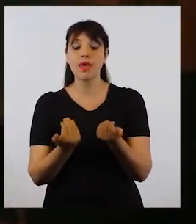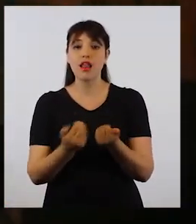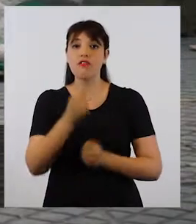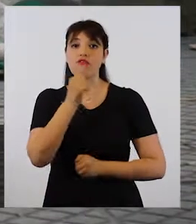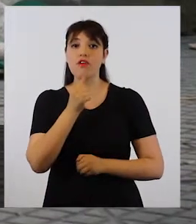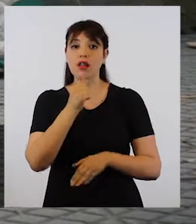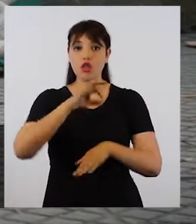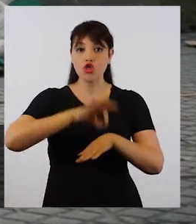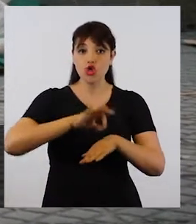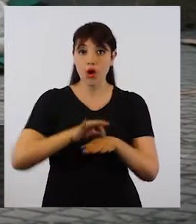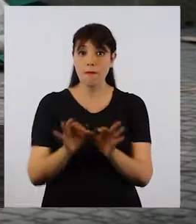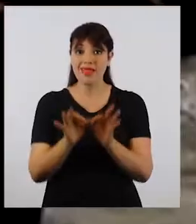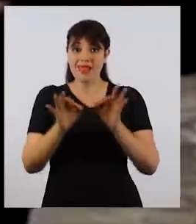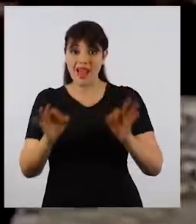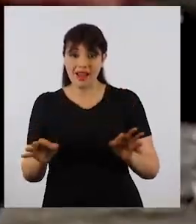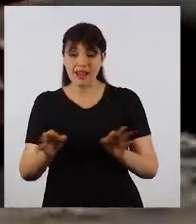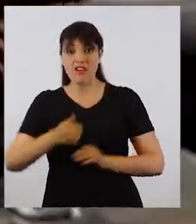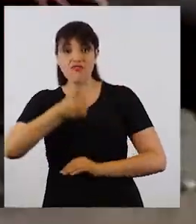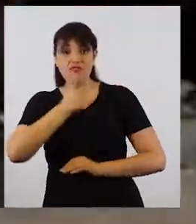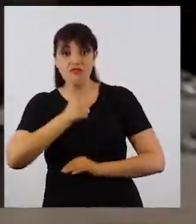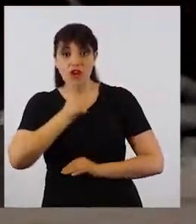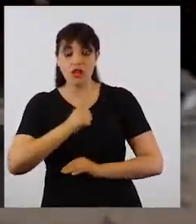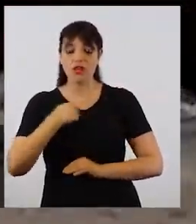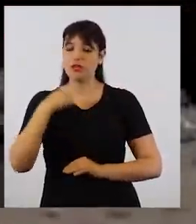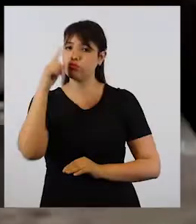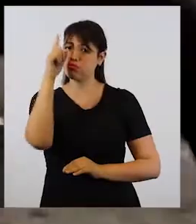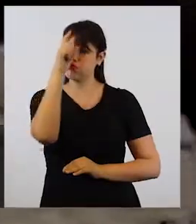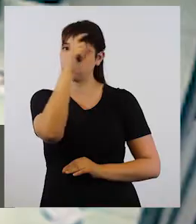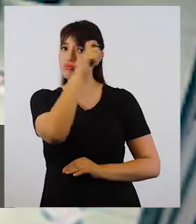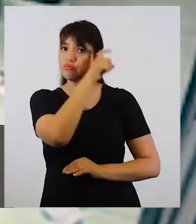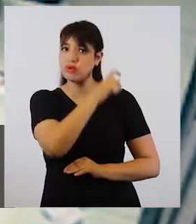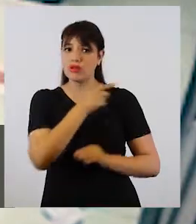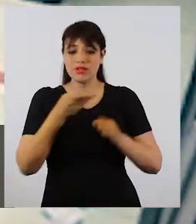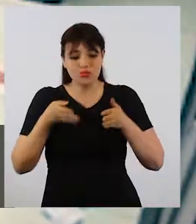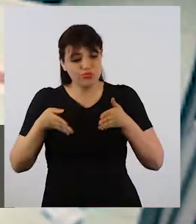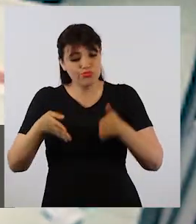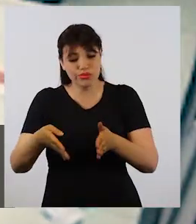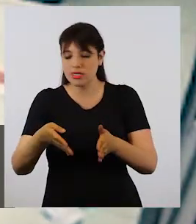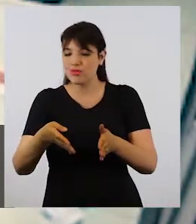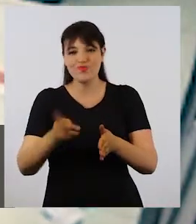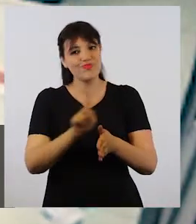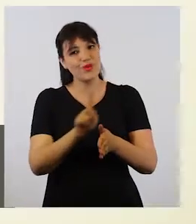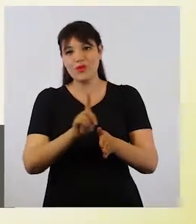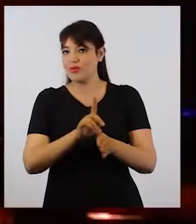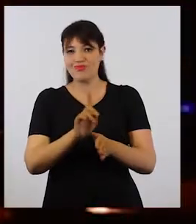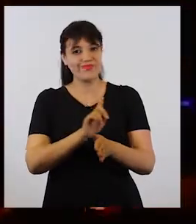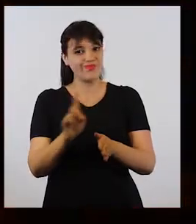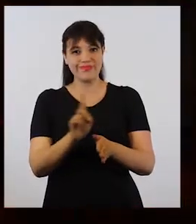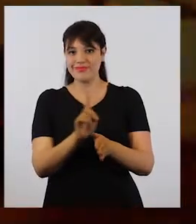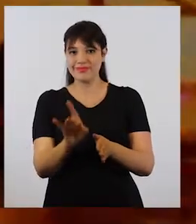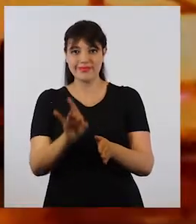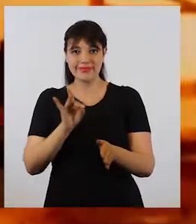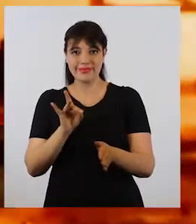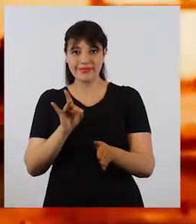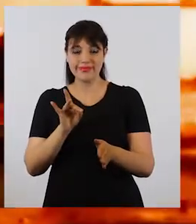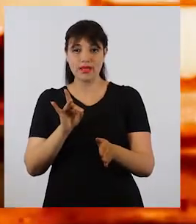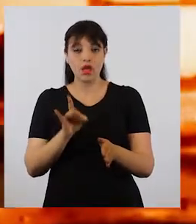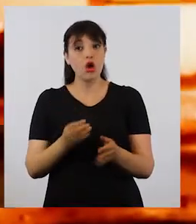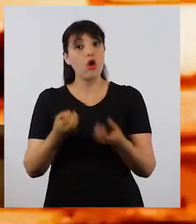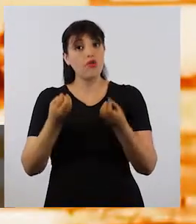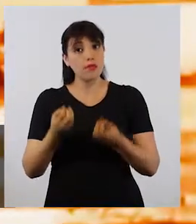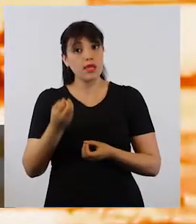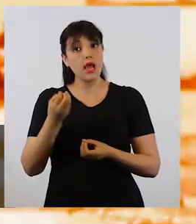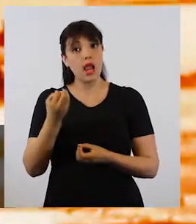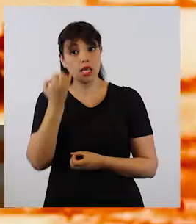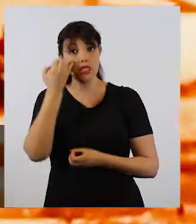especialistas en la salud son cosas que nos hacen saber que este es el camino que no queremos sin duda la